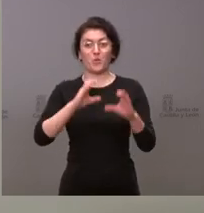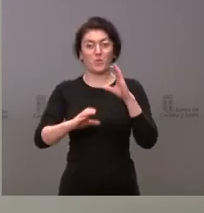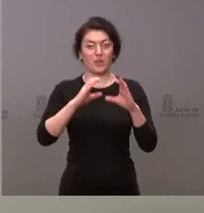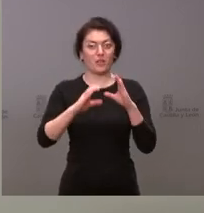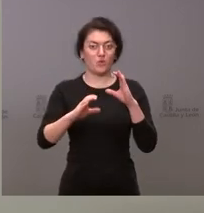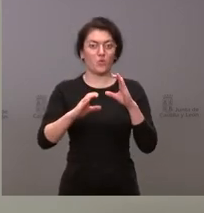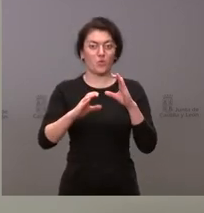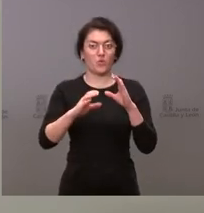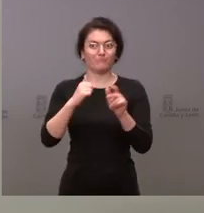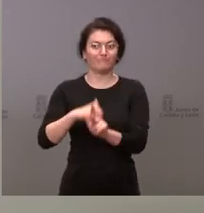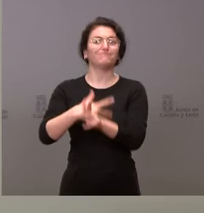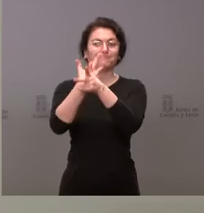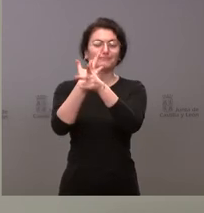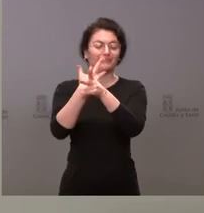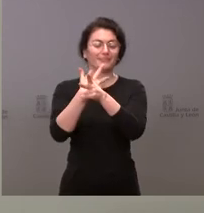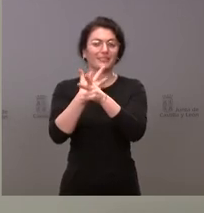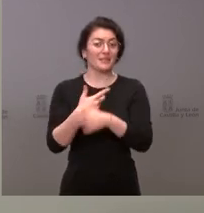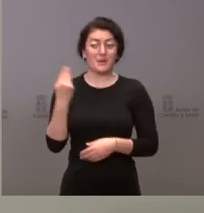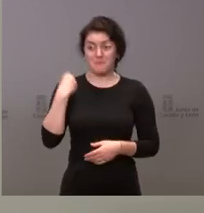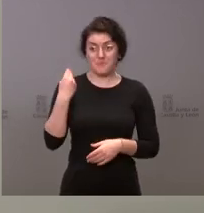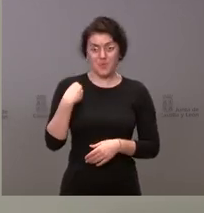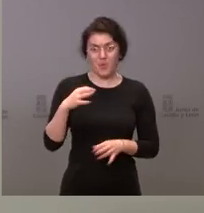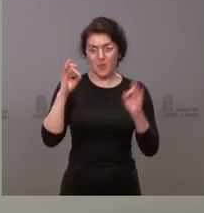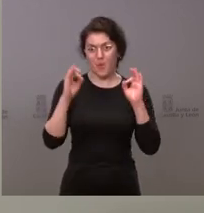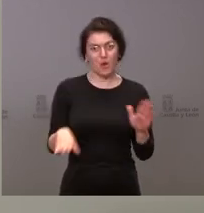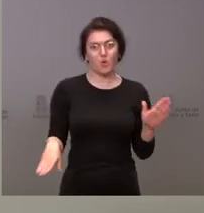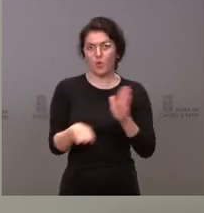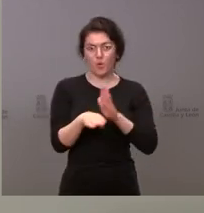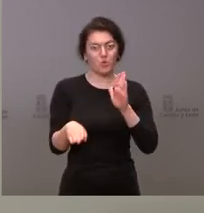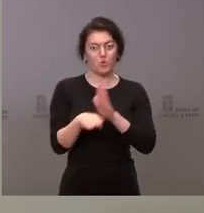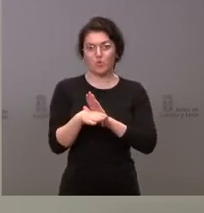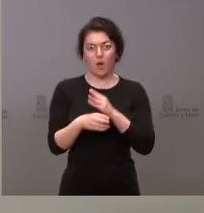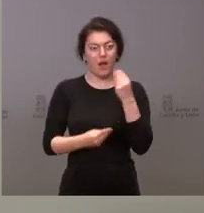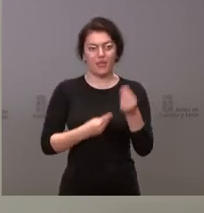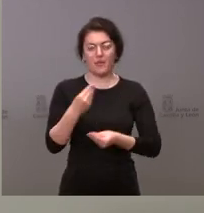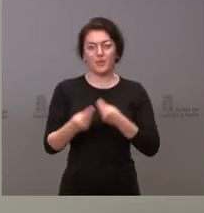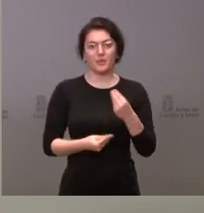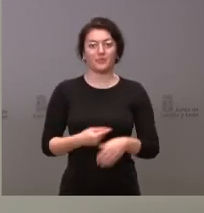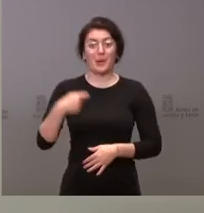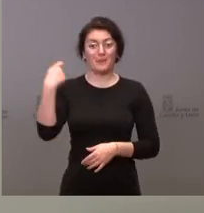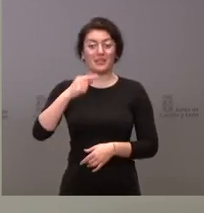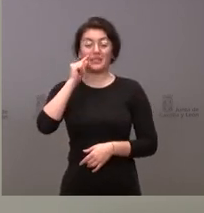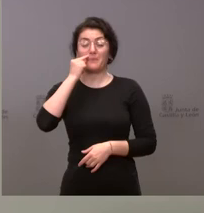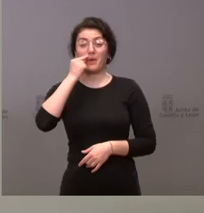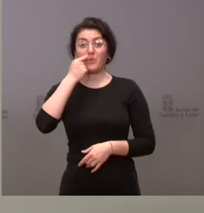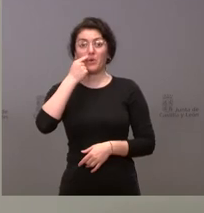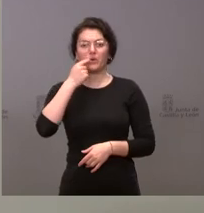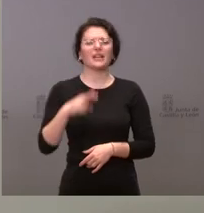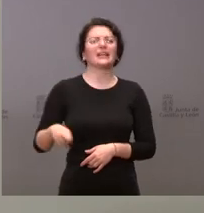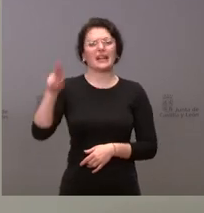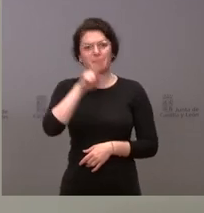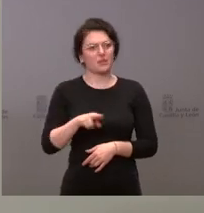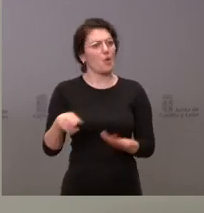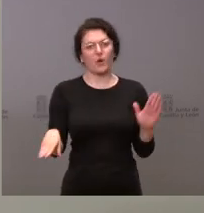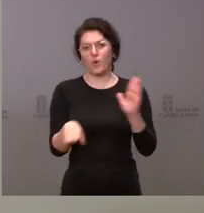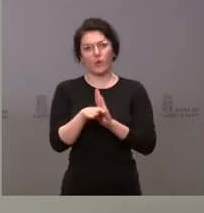la idea como le ha dicho su compañero seguirlo manteniendo lo vamos a seguir haciendo el presidente alfonso fernández mañueco ha insistido en que siga siendo así